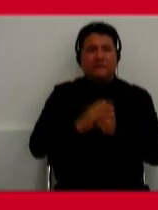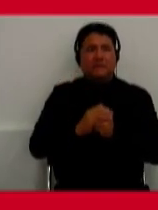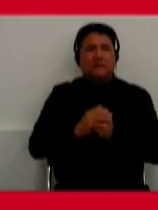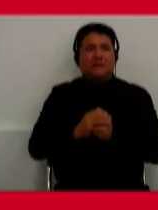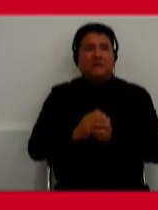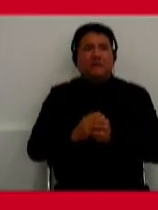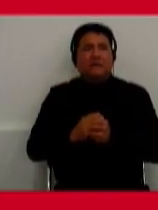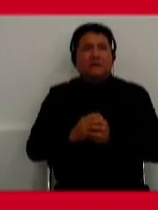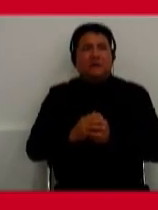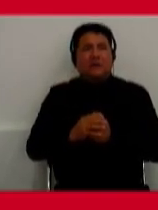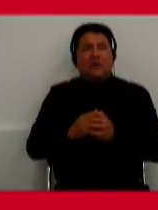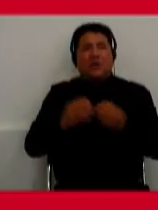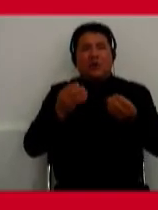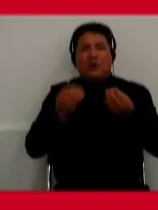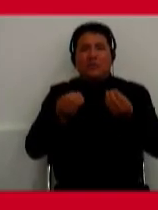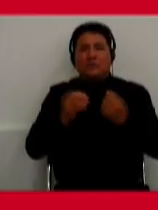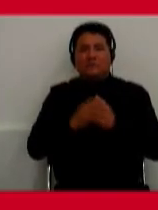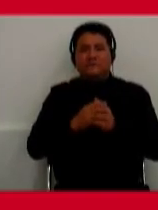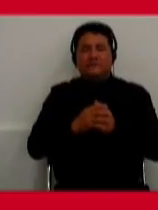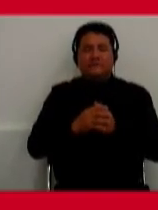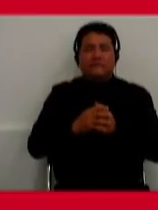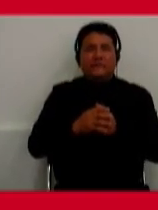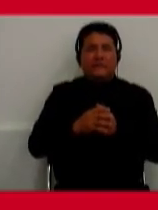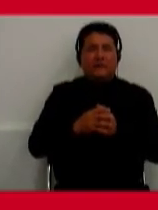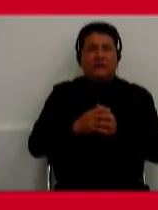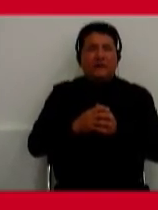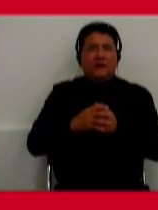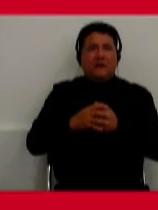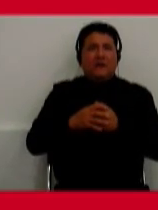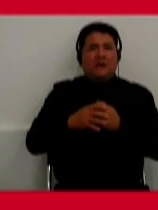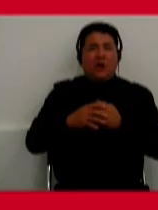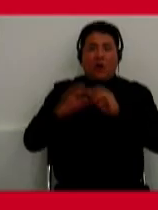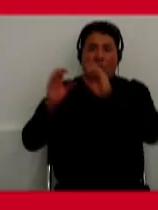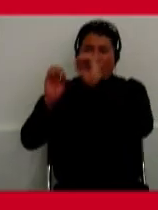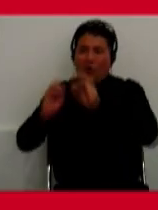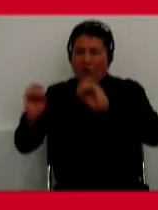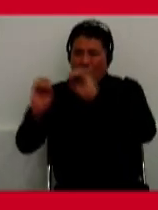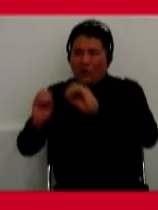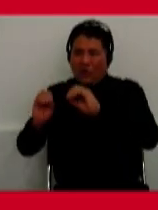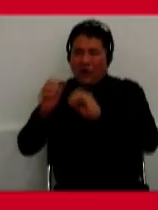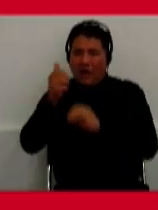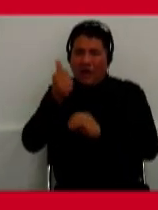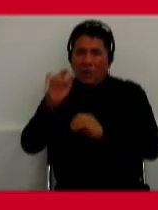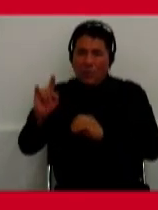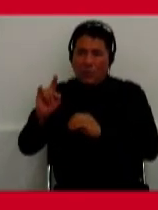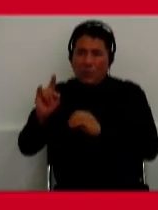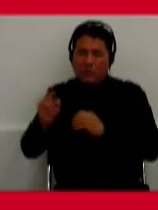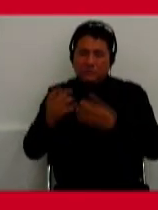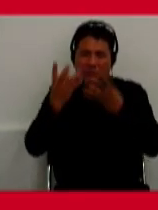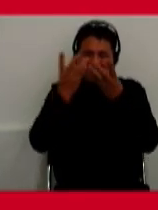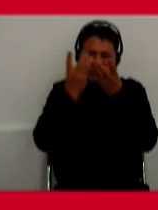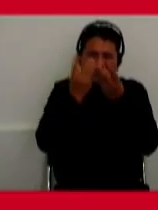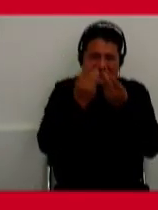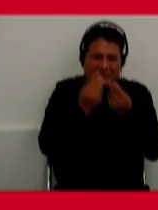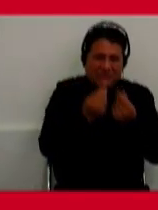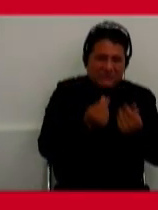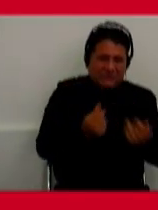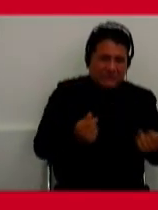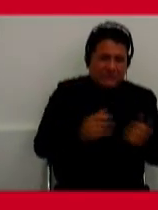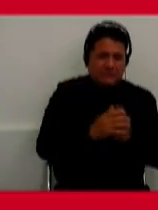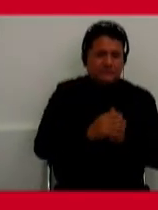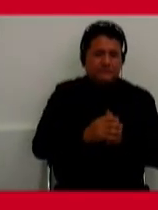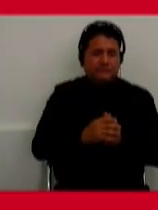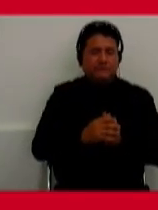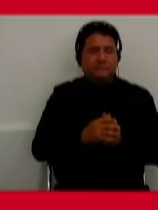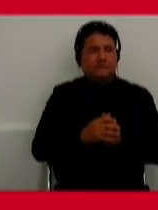hablando geológicamente, tipo dicing, ¿no? Que son oro diseminado, ya que San Gabriel es un stockwork con diseminados de oro y